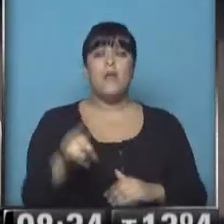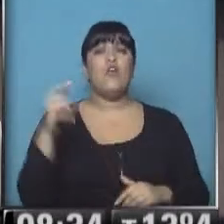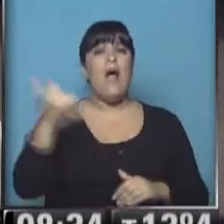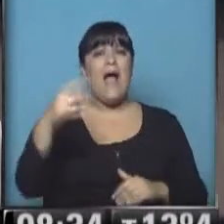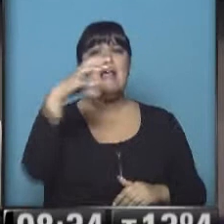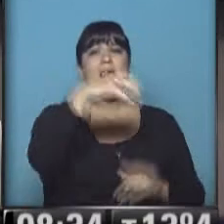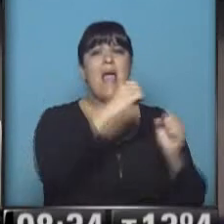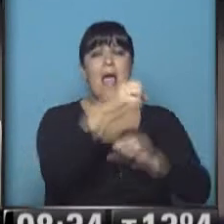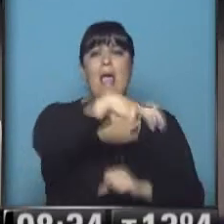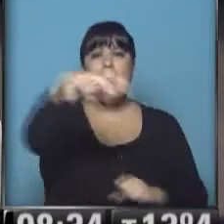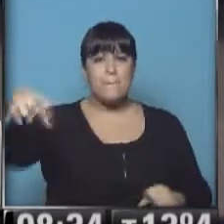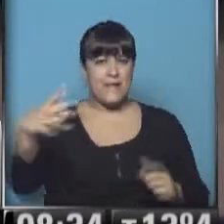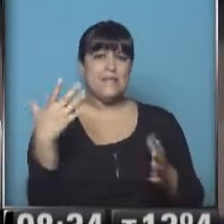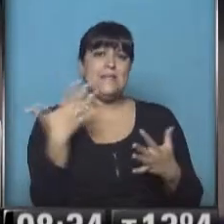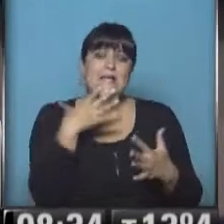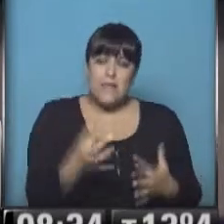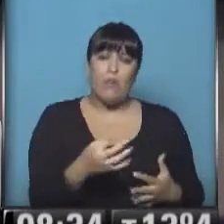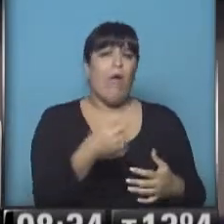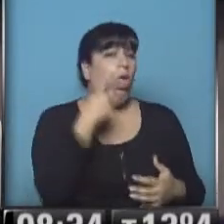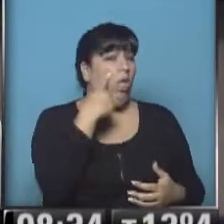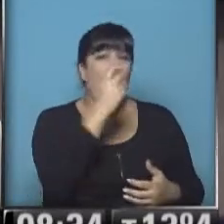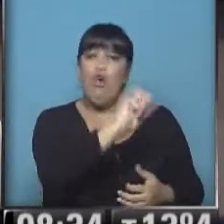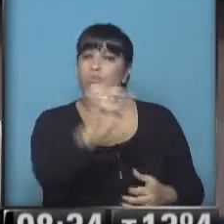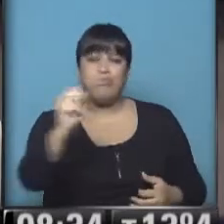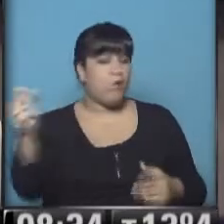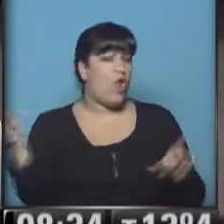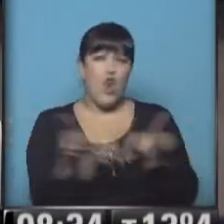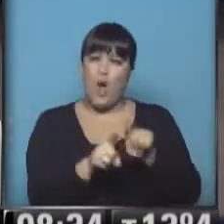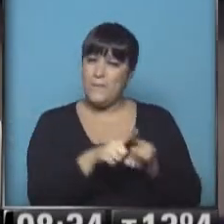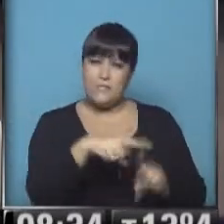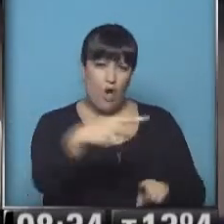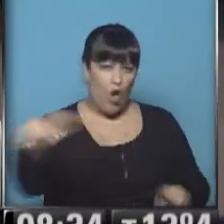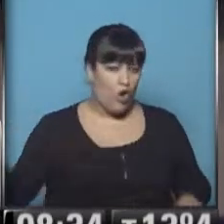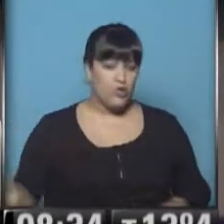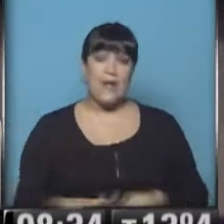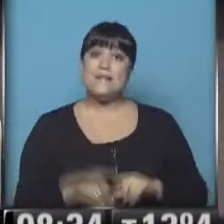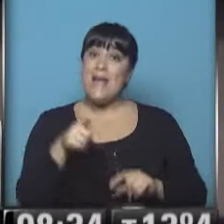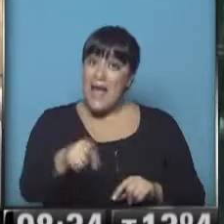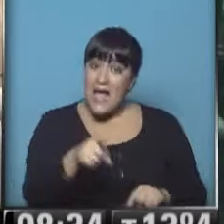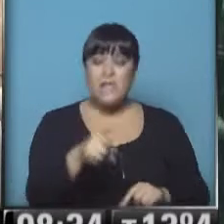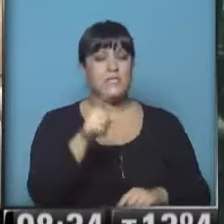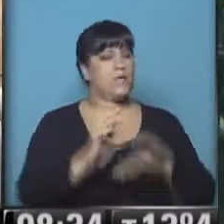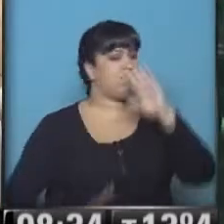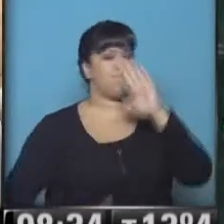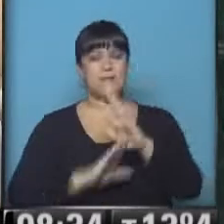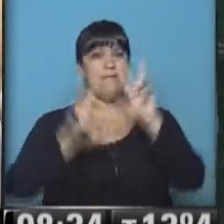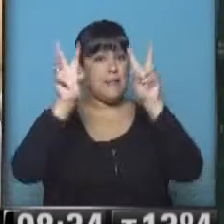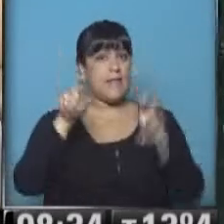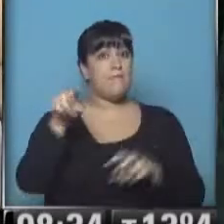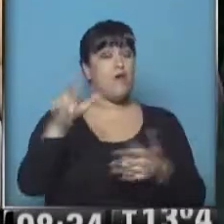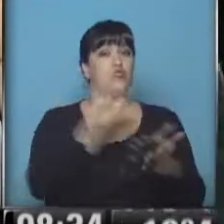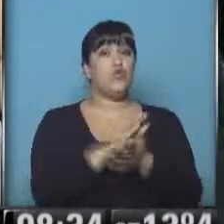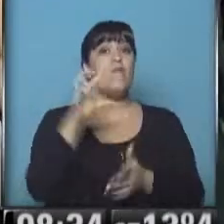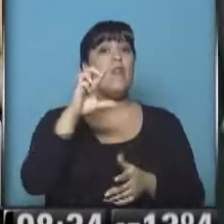y es probablemente esto suceda como una práctica en muchas empresas y esto es el principal tema de fuga de divisas